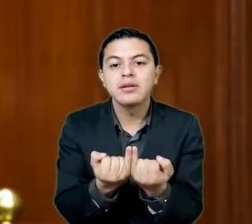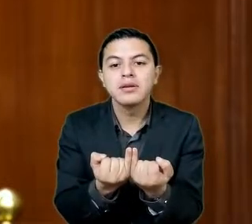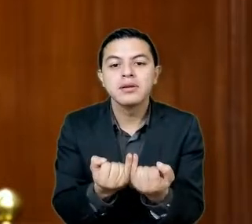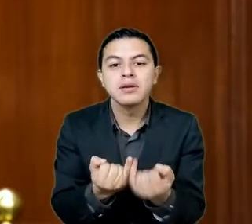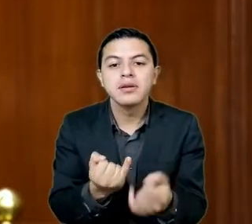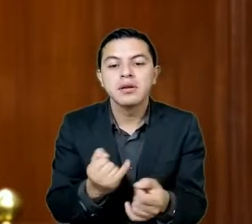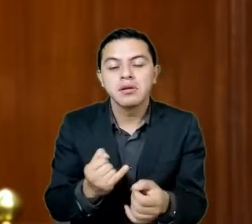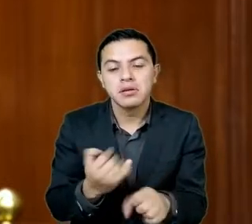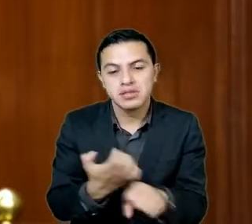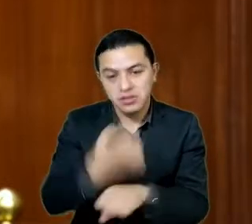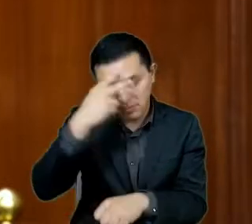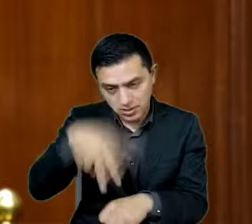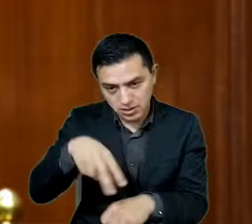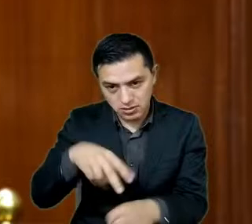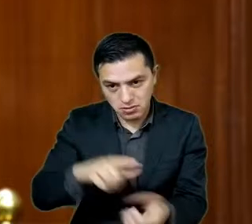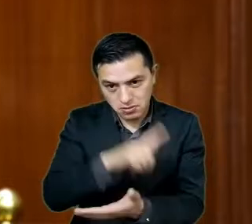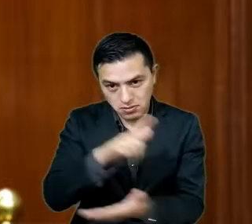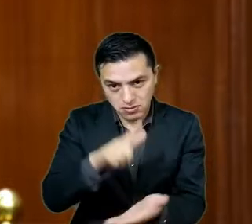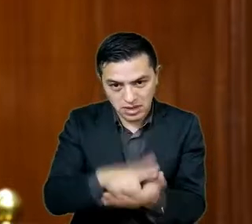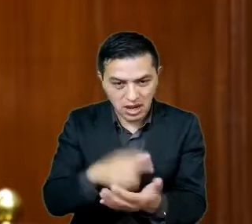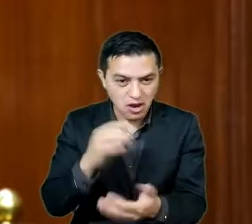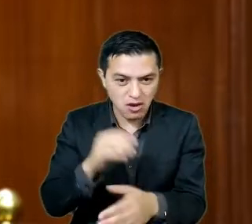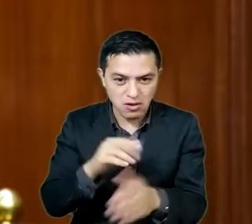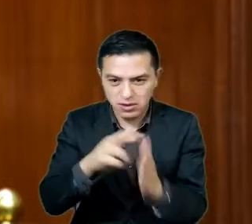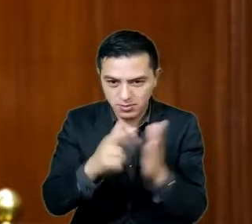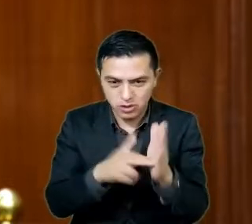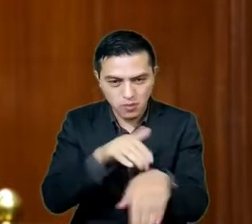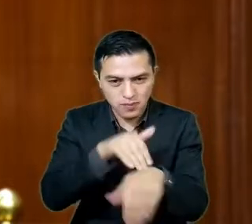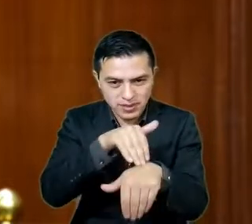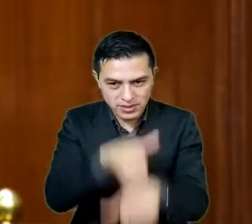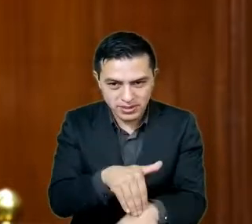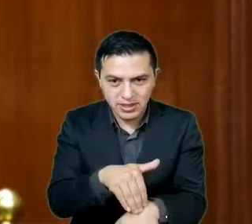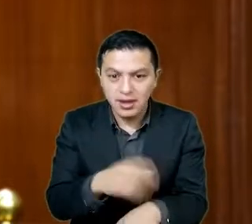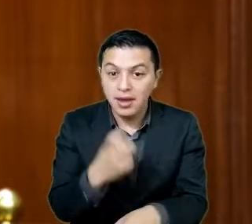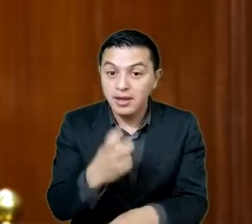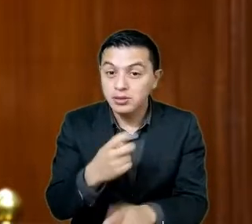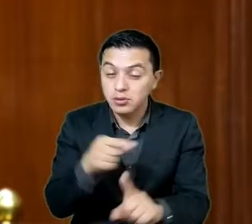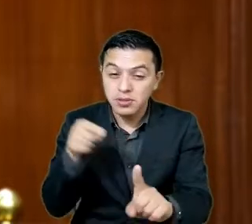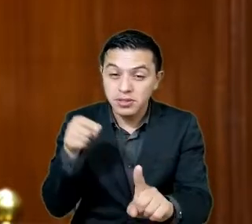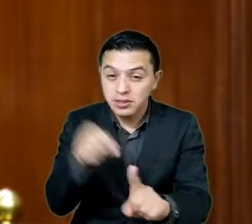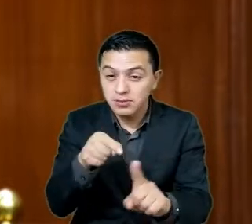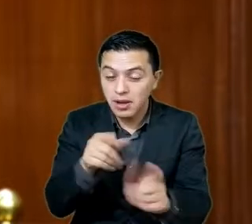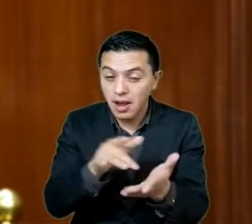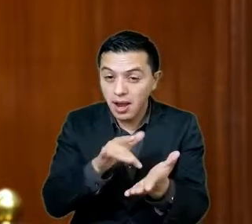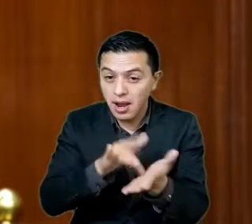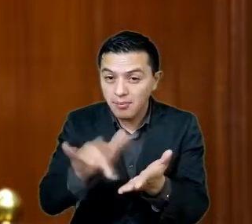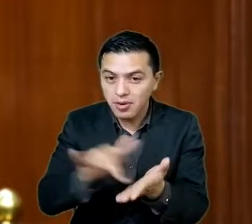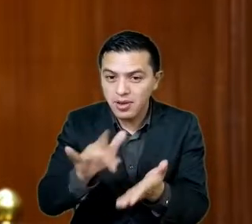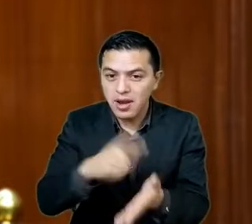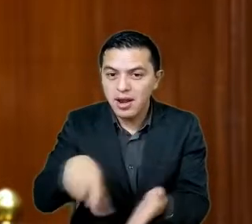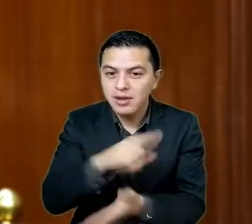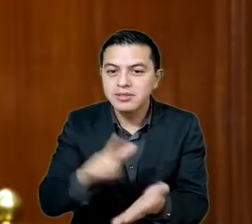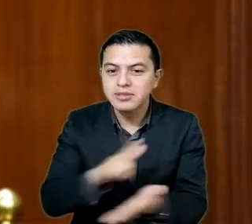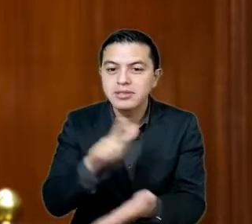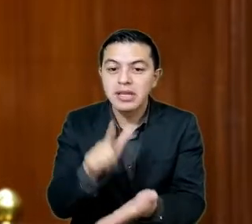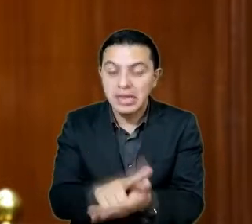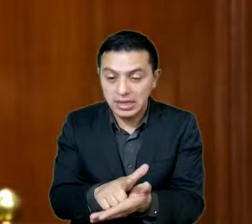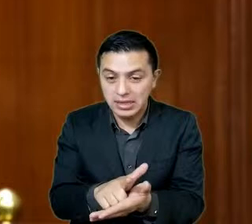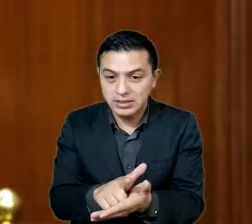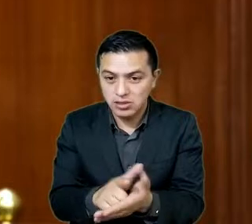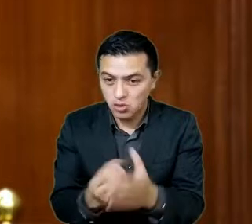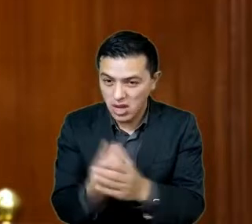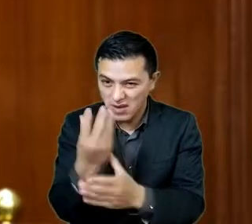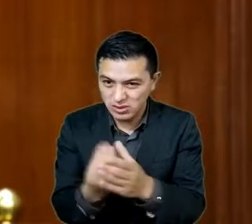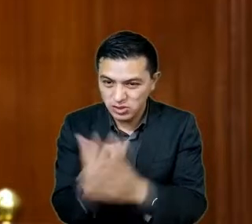y Soberano de México, apoyando la función legislativa y por su conformación de diferencia en razón de la tarea que